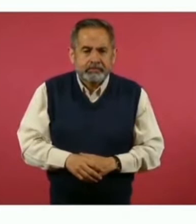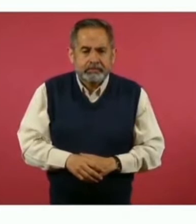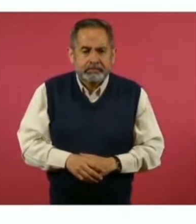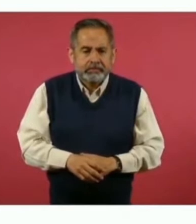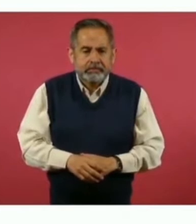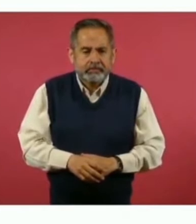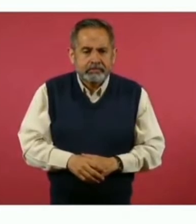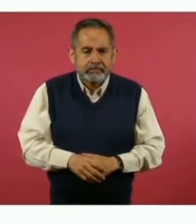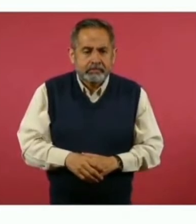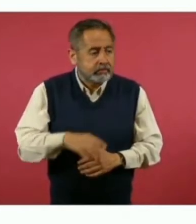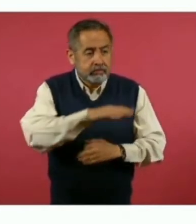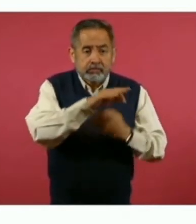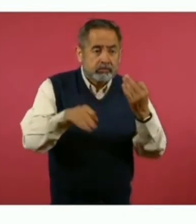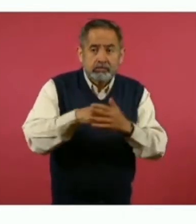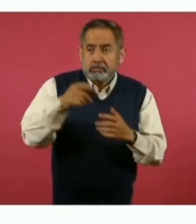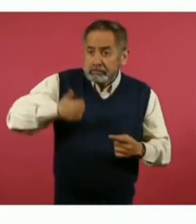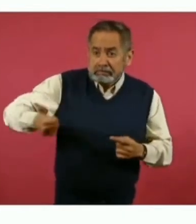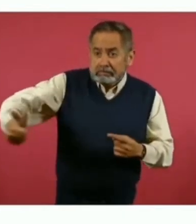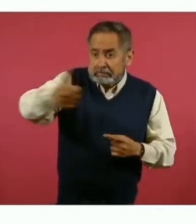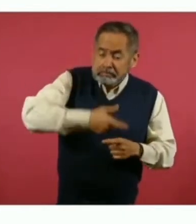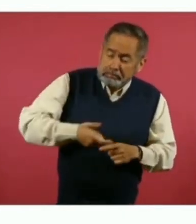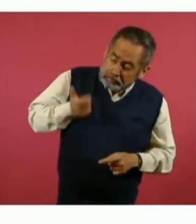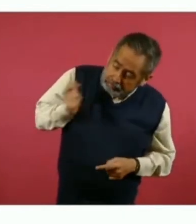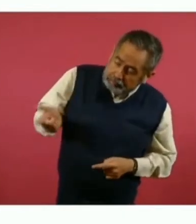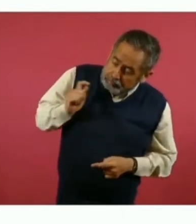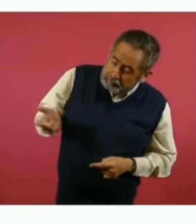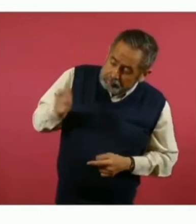cuando todos pagamos,